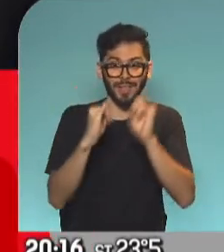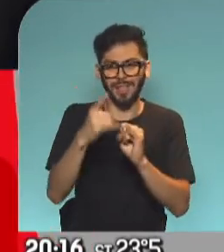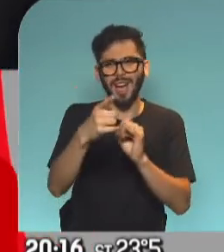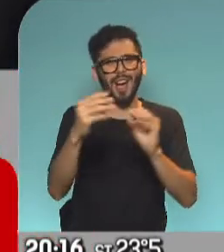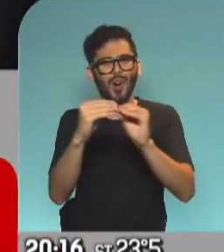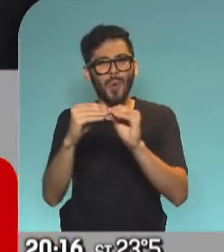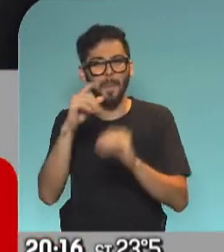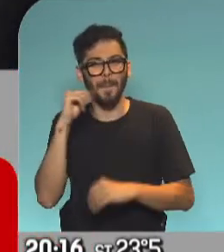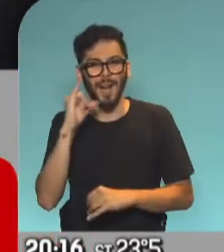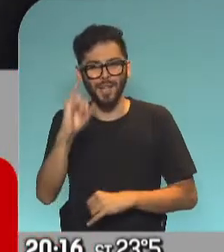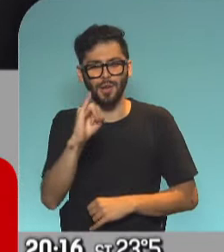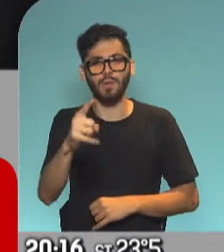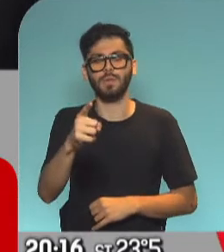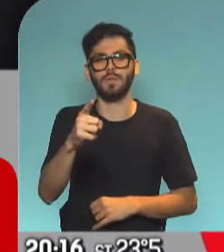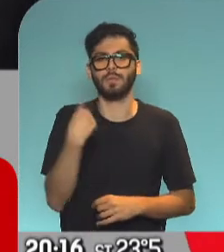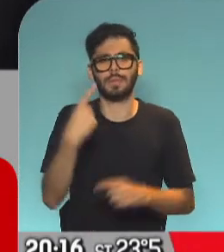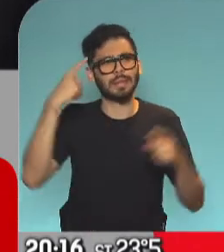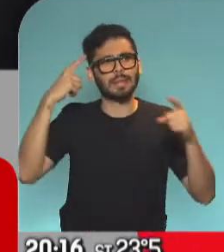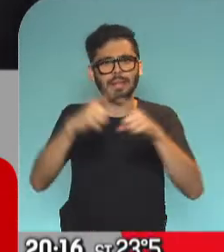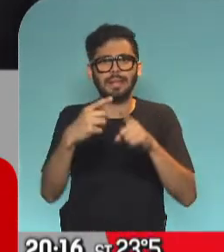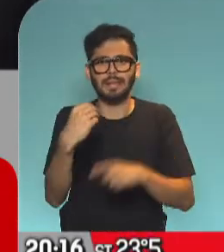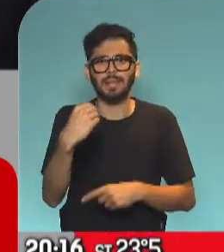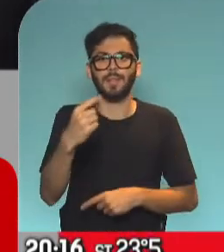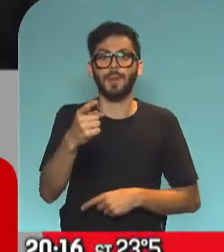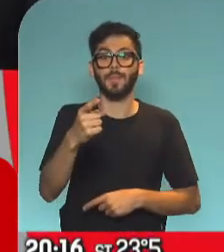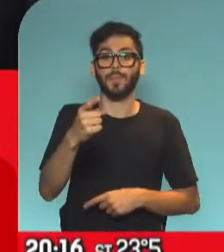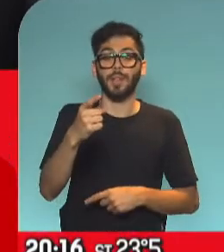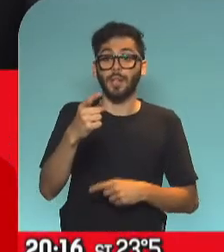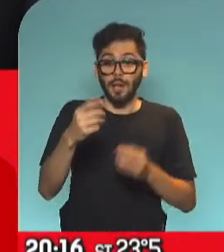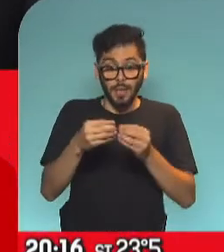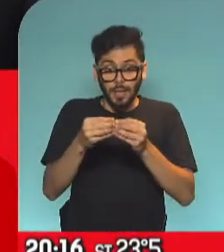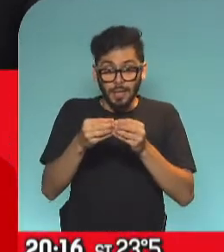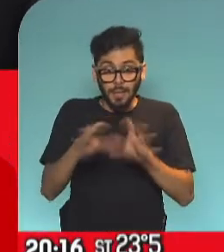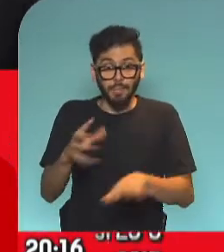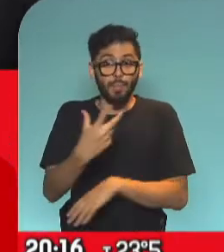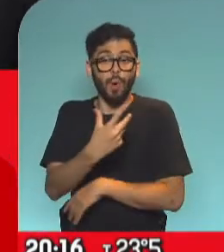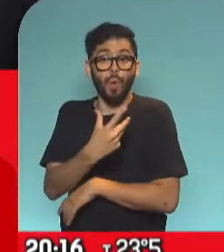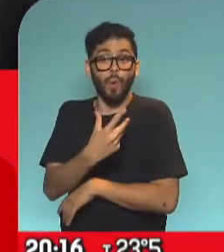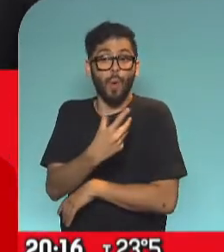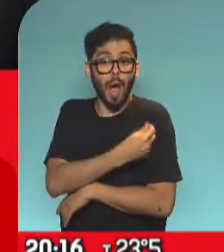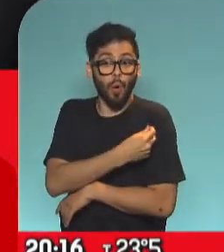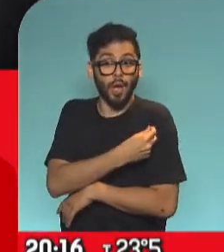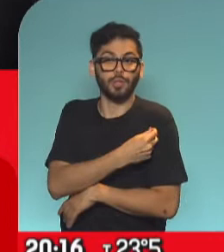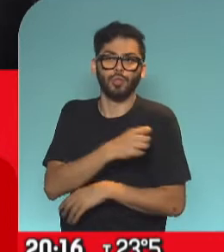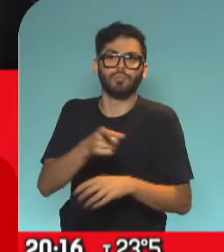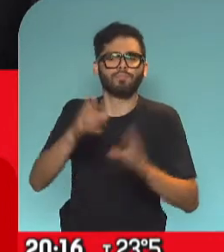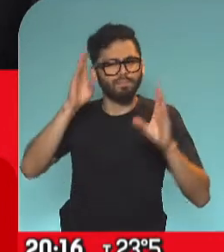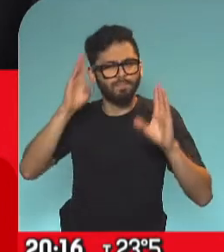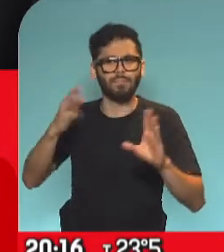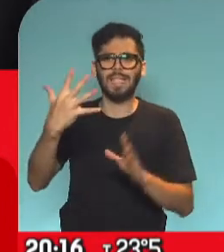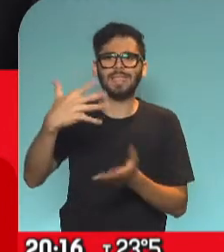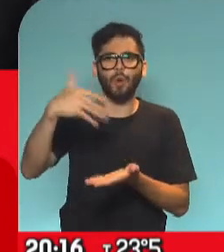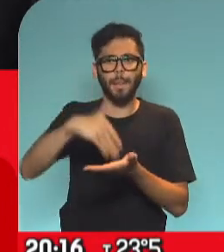compañero, que aspiramos que cuando el proceso de vacunación esté en régimen, podamos vacunar a 5